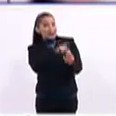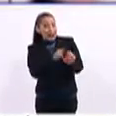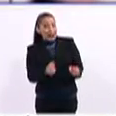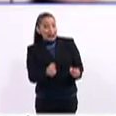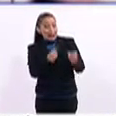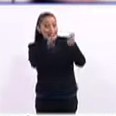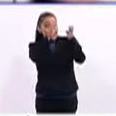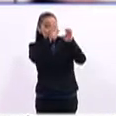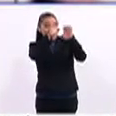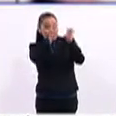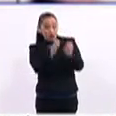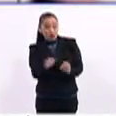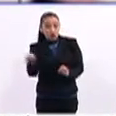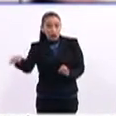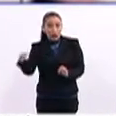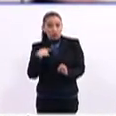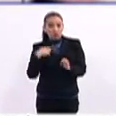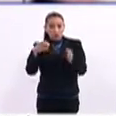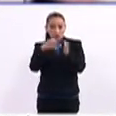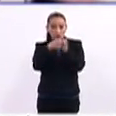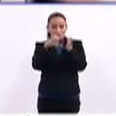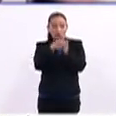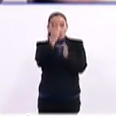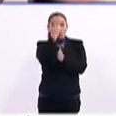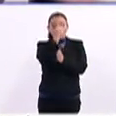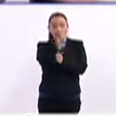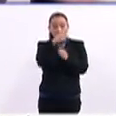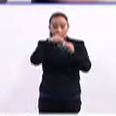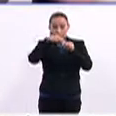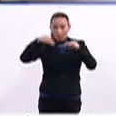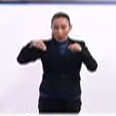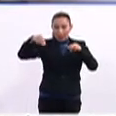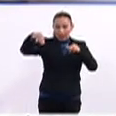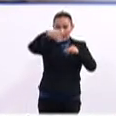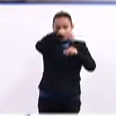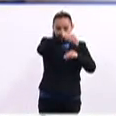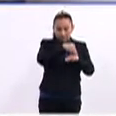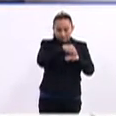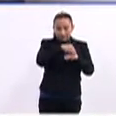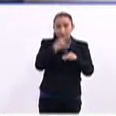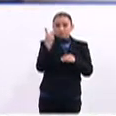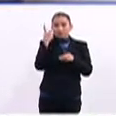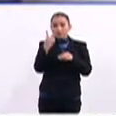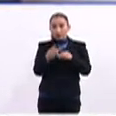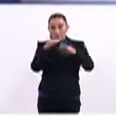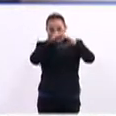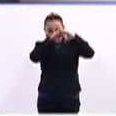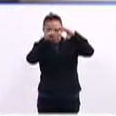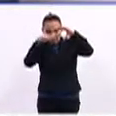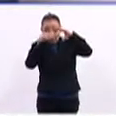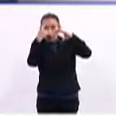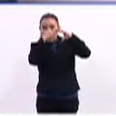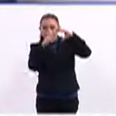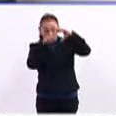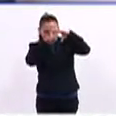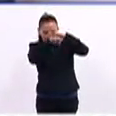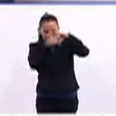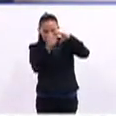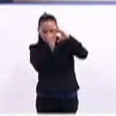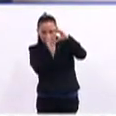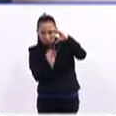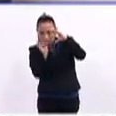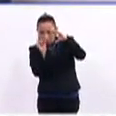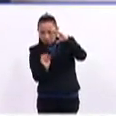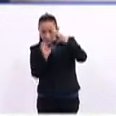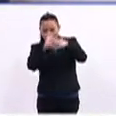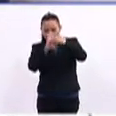ese grupo de personas. Es un cubo de 2 metros por 2 metros por 2 metros, con 2 incisiones por cada cara, donde cuelgan unas